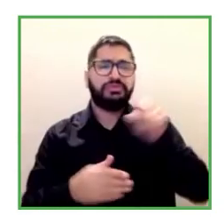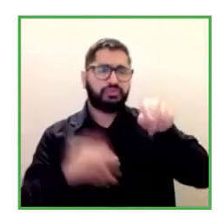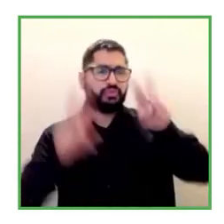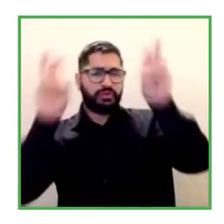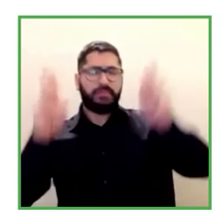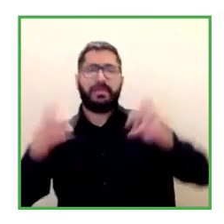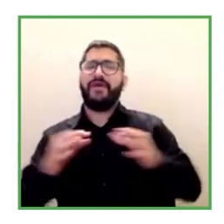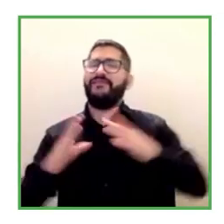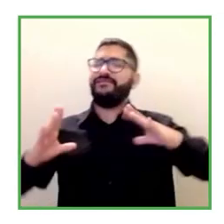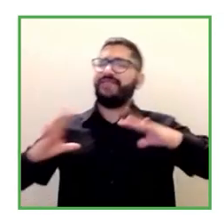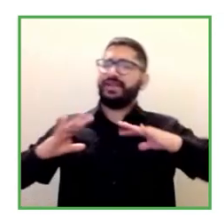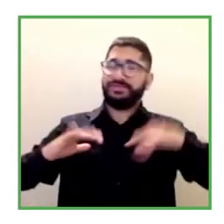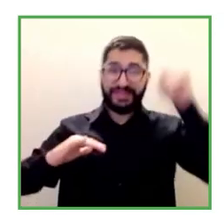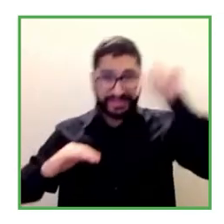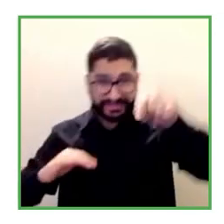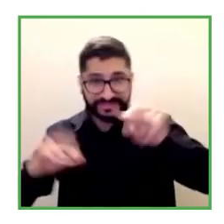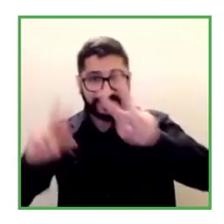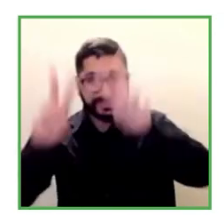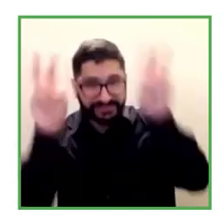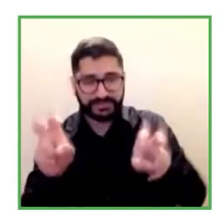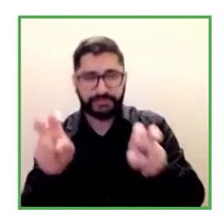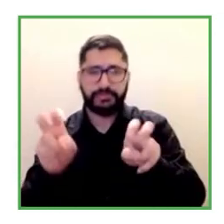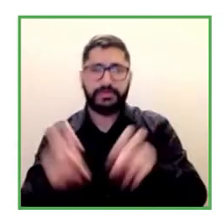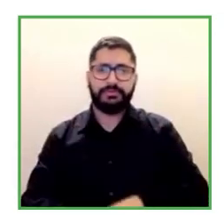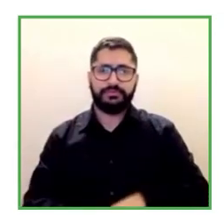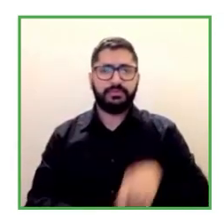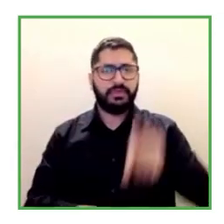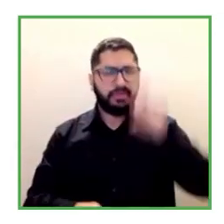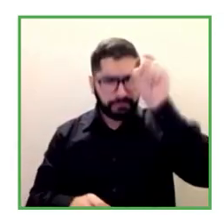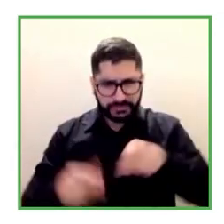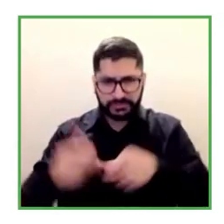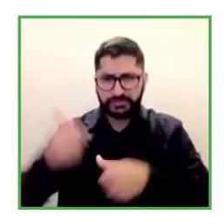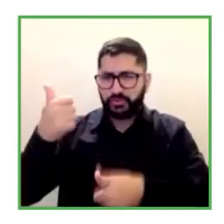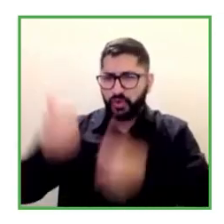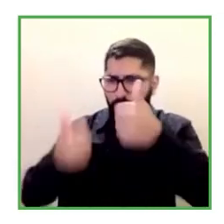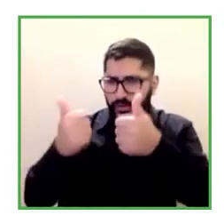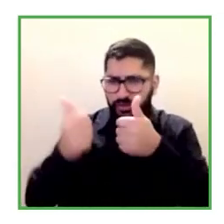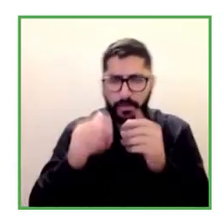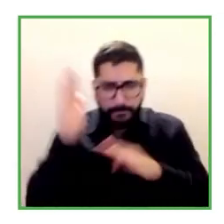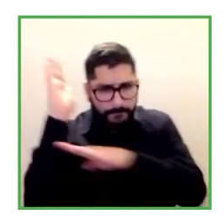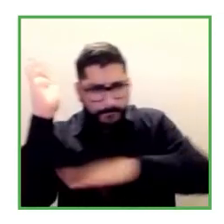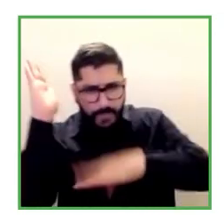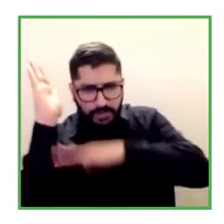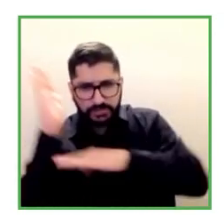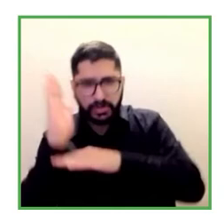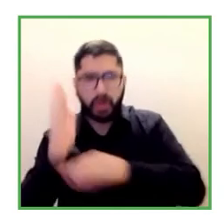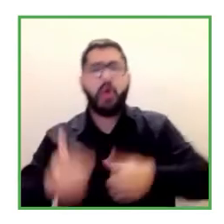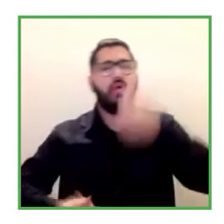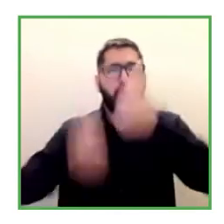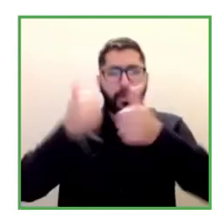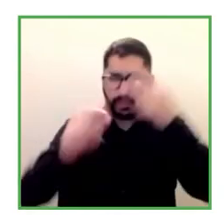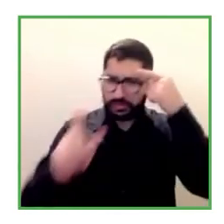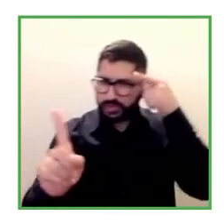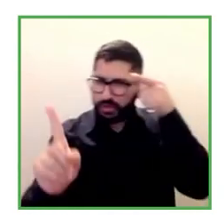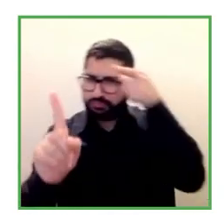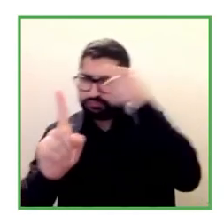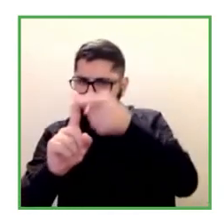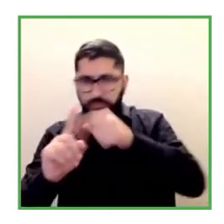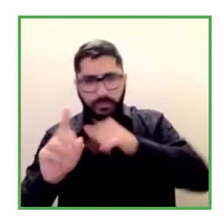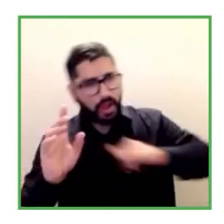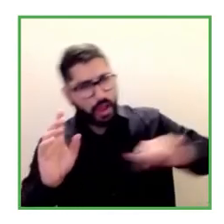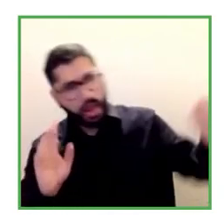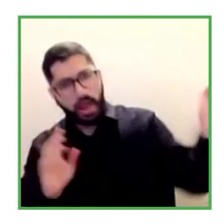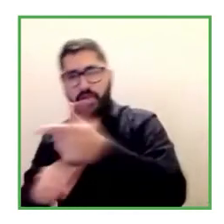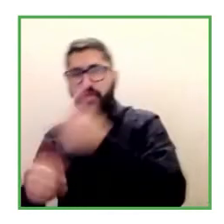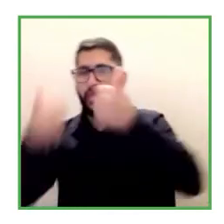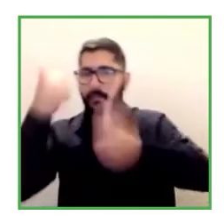medida tendrán unas competencias básicas y unas competencias específicas para competir en igualdad de condiciones a esas